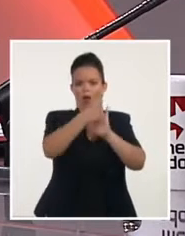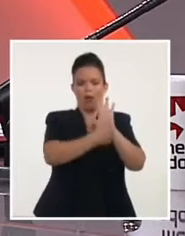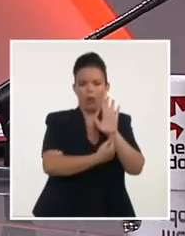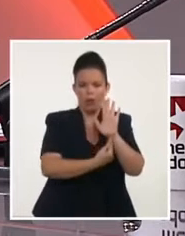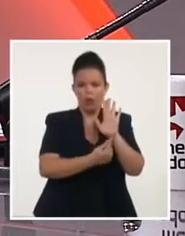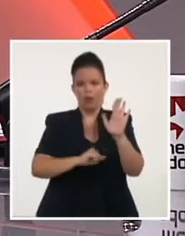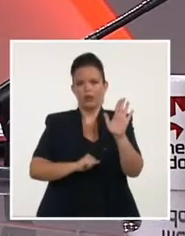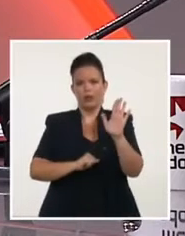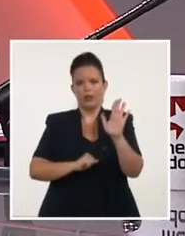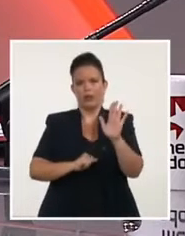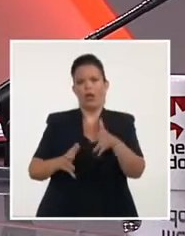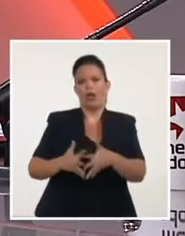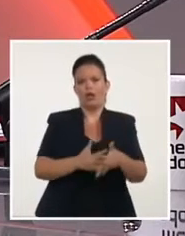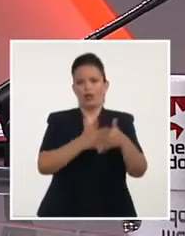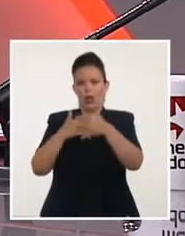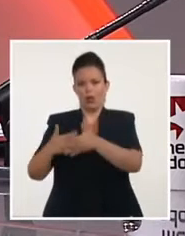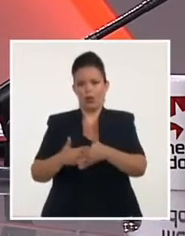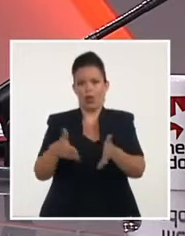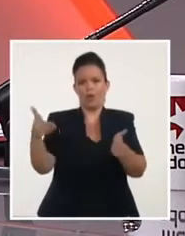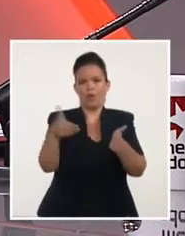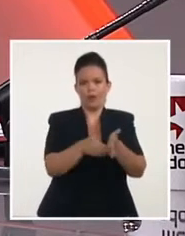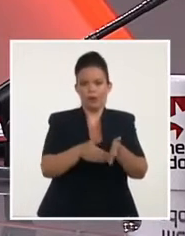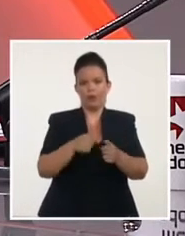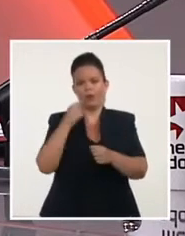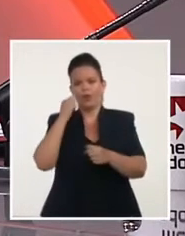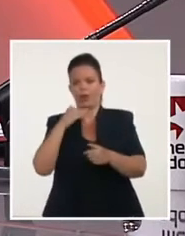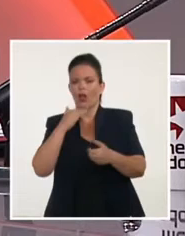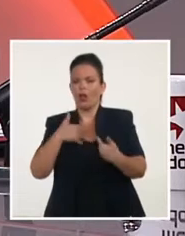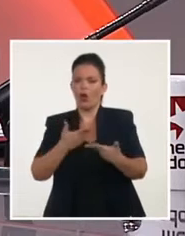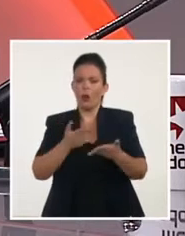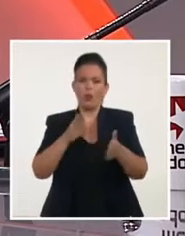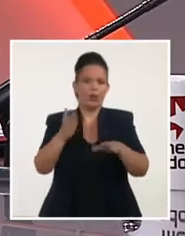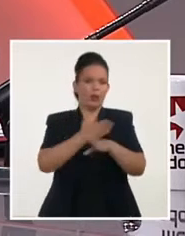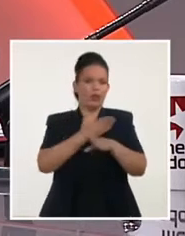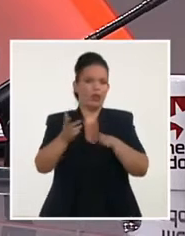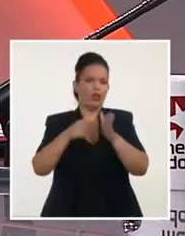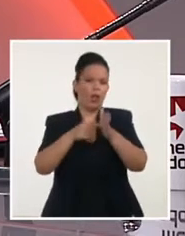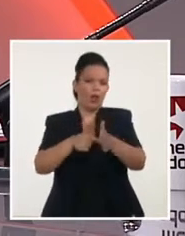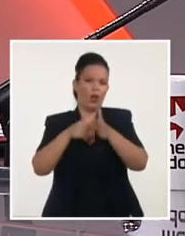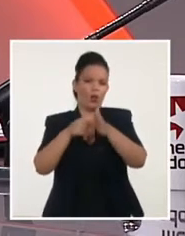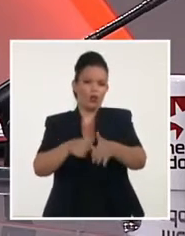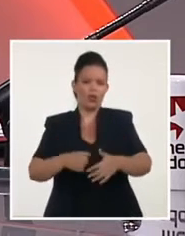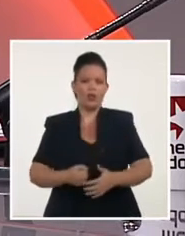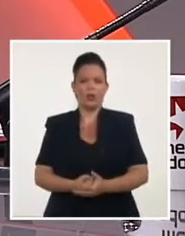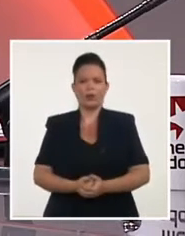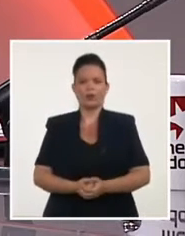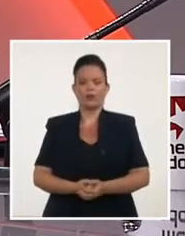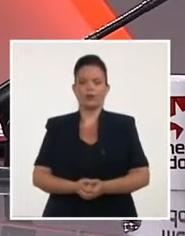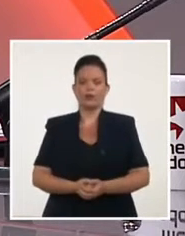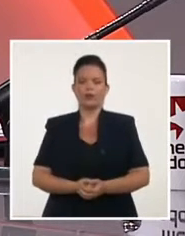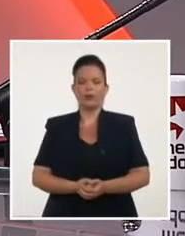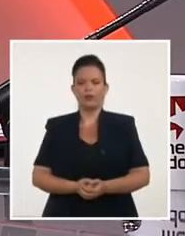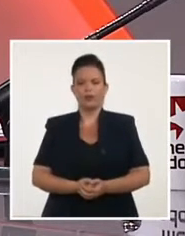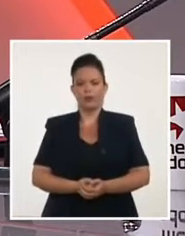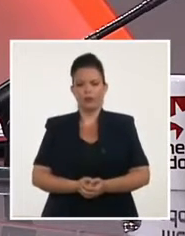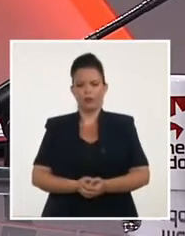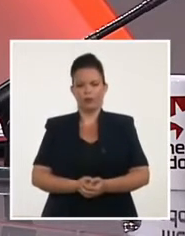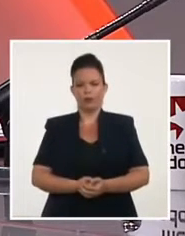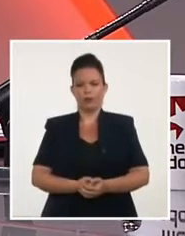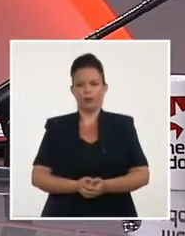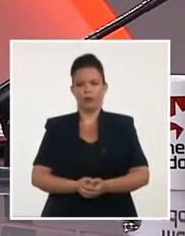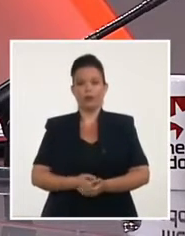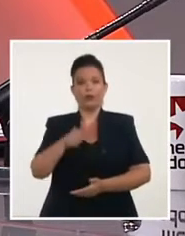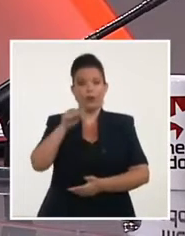en su manera de enfrentar los desafíos frente a las fuerzas que considera adversarias. Y sobre eso, pues